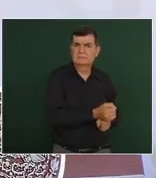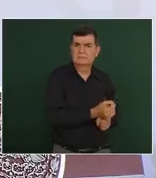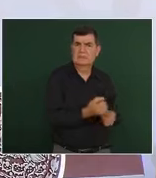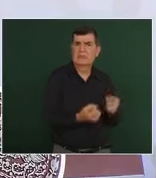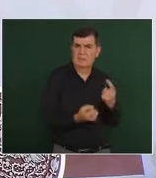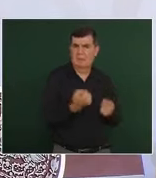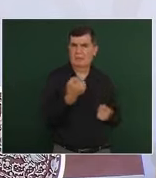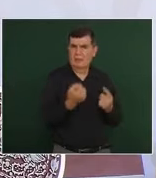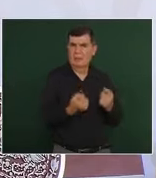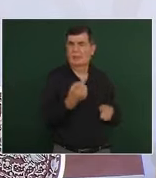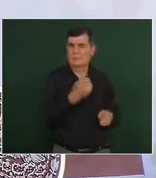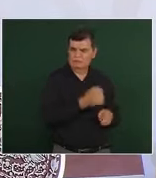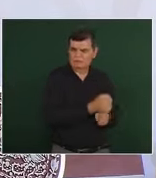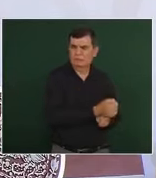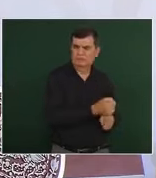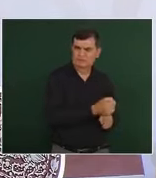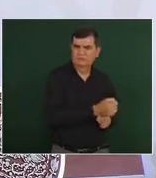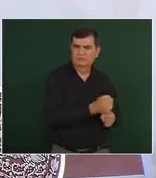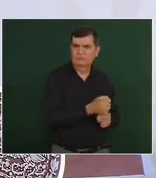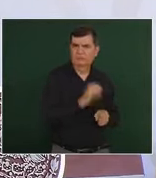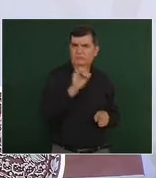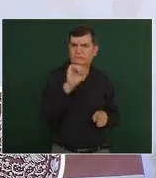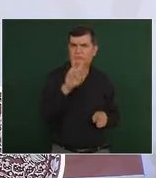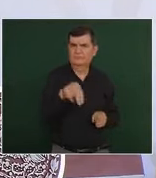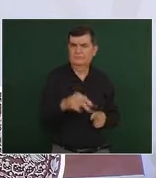algunos habían sido torturados,